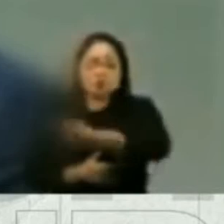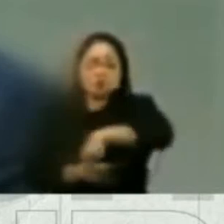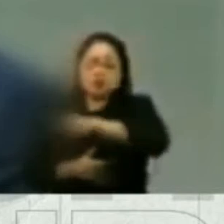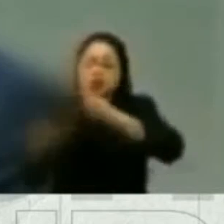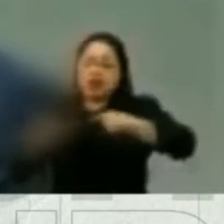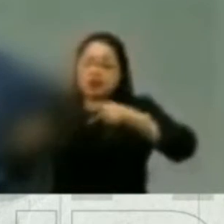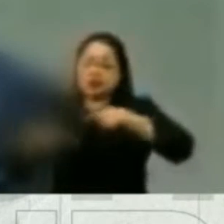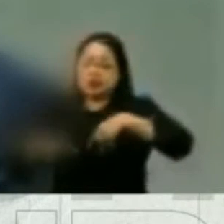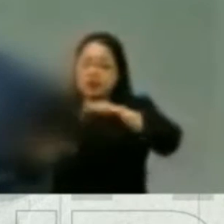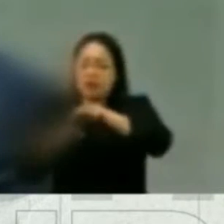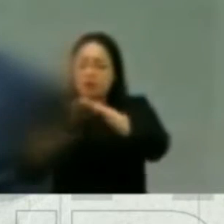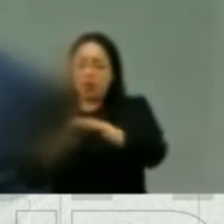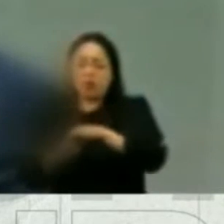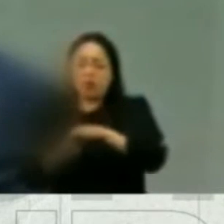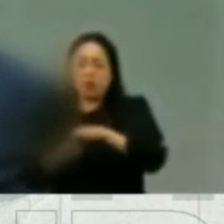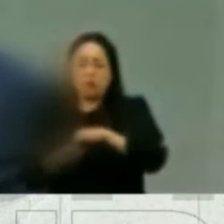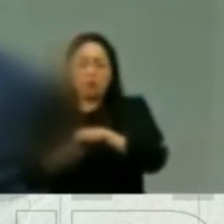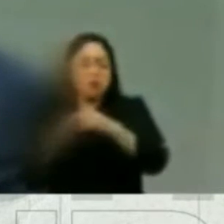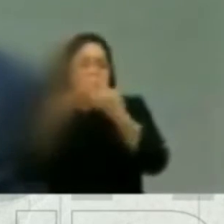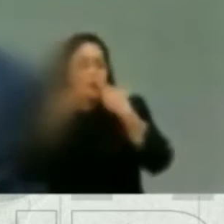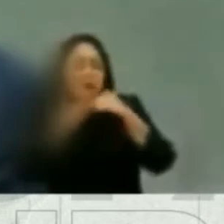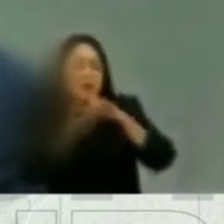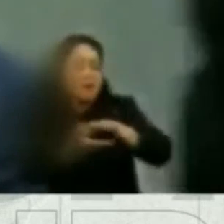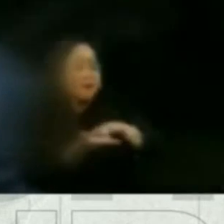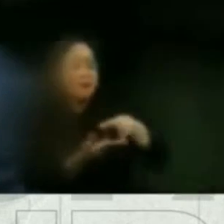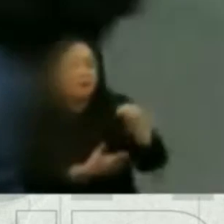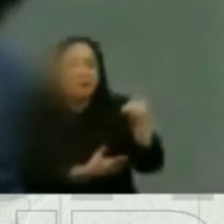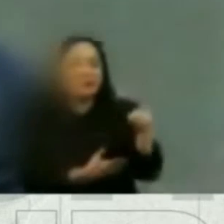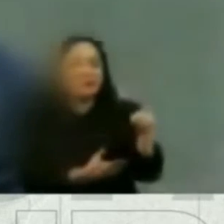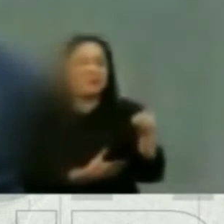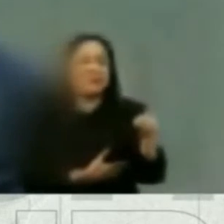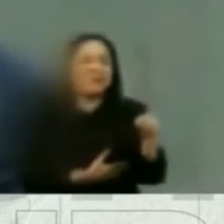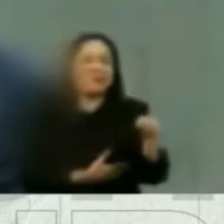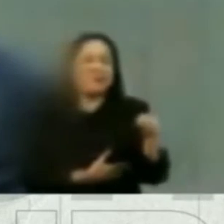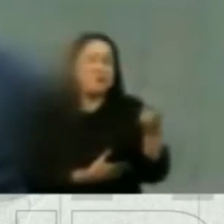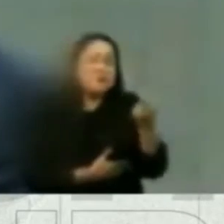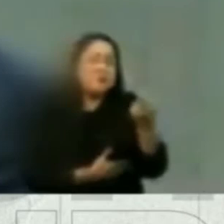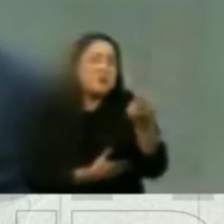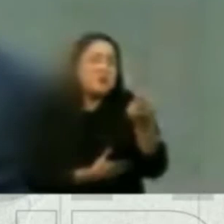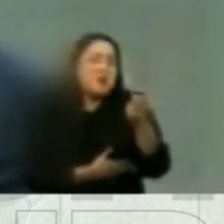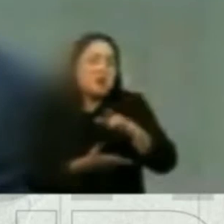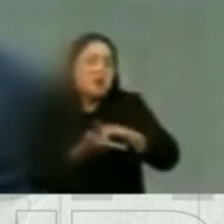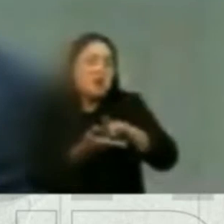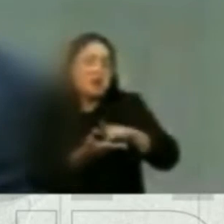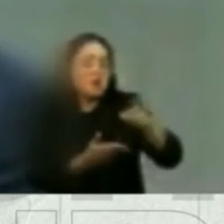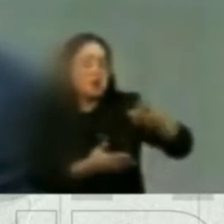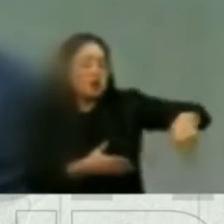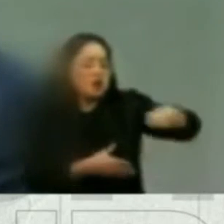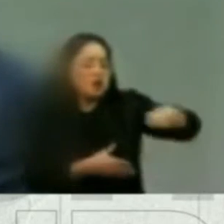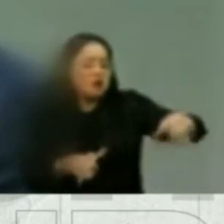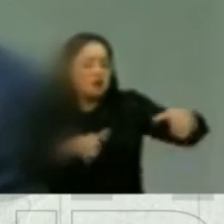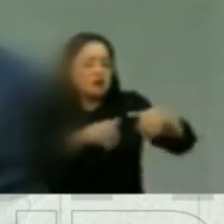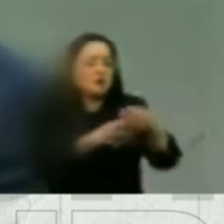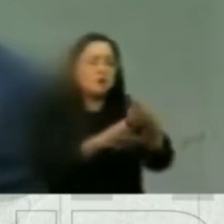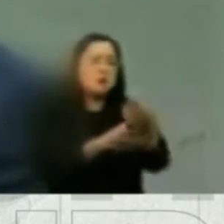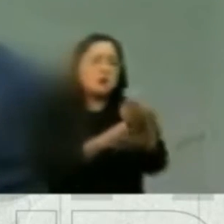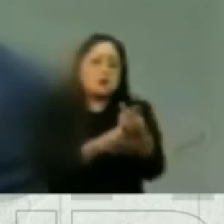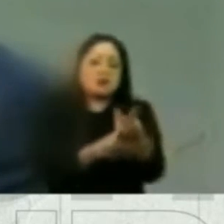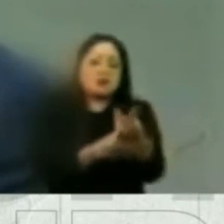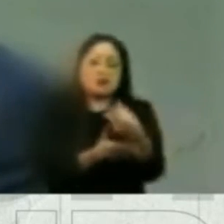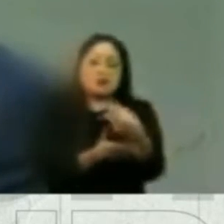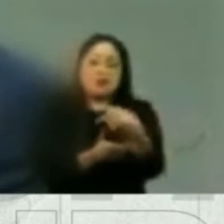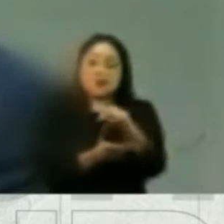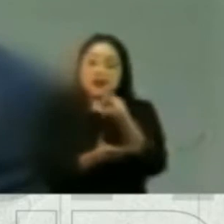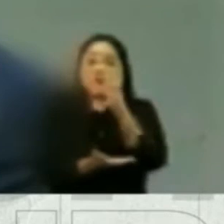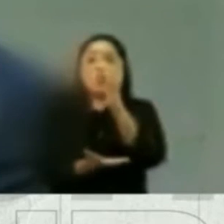votos que les negaron, con los poquitos votos que les dieron, y solo por